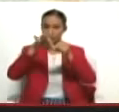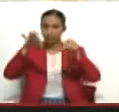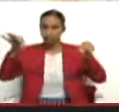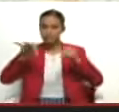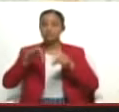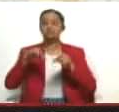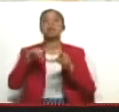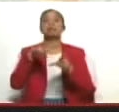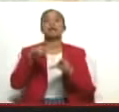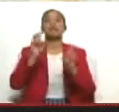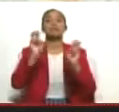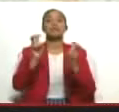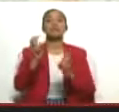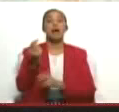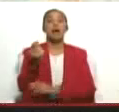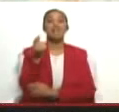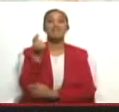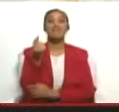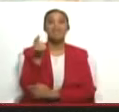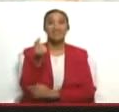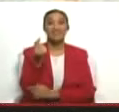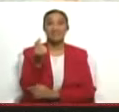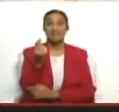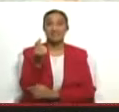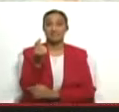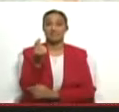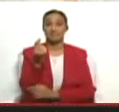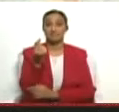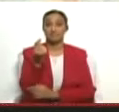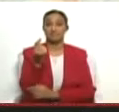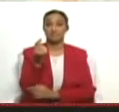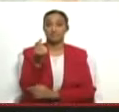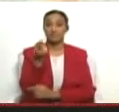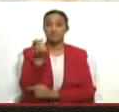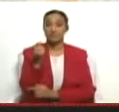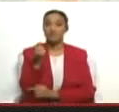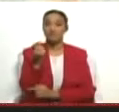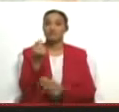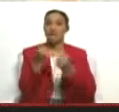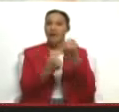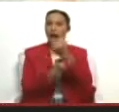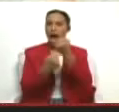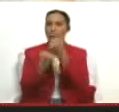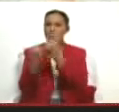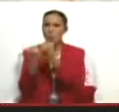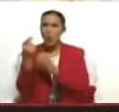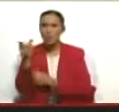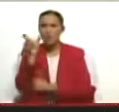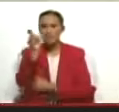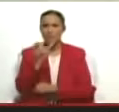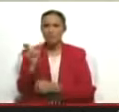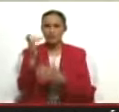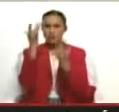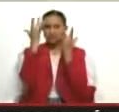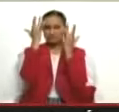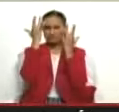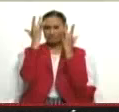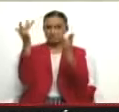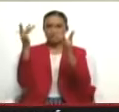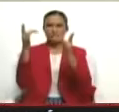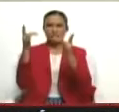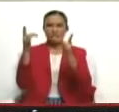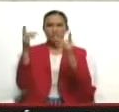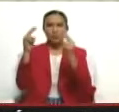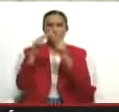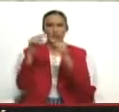y señalizada de manera sistemática con apoyo de personas con conocimiento de geografía o